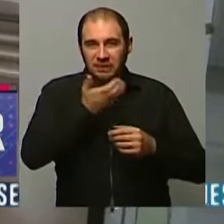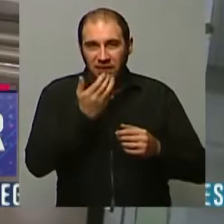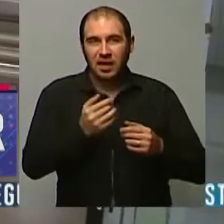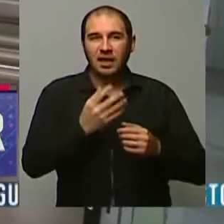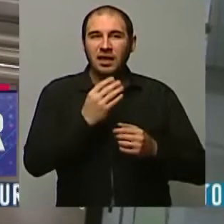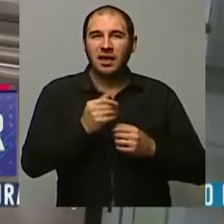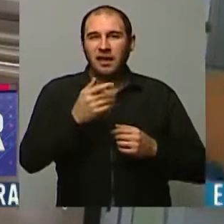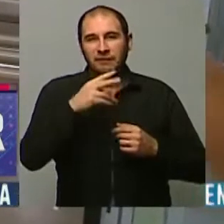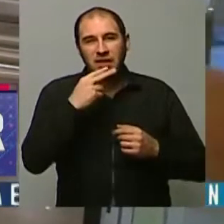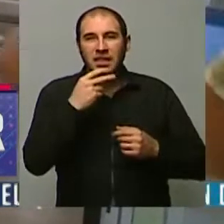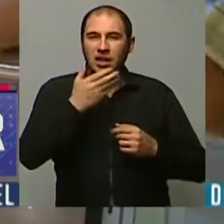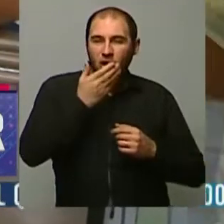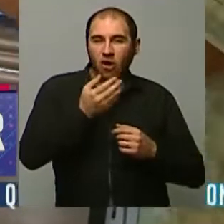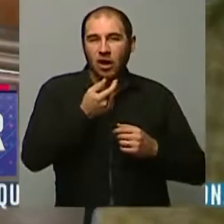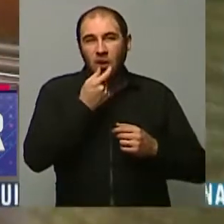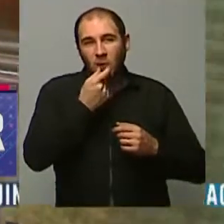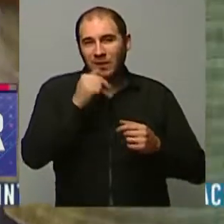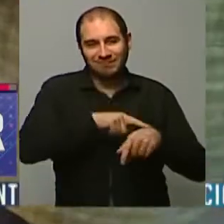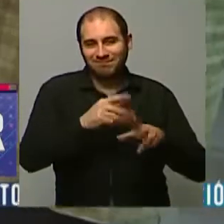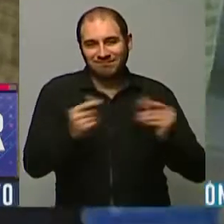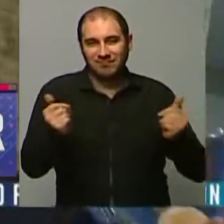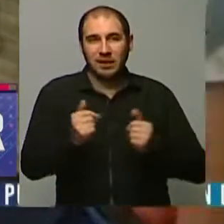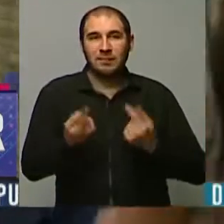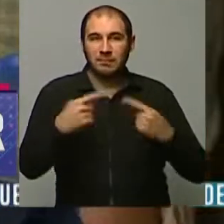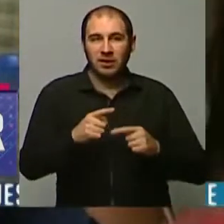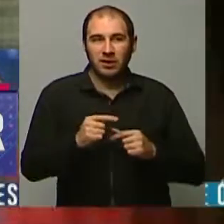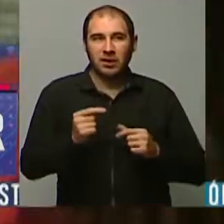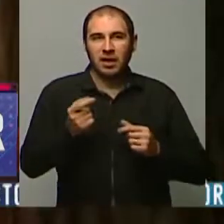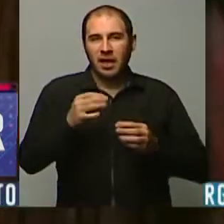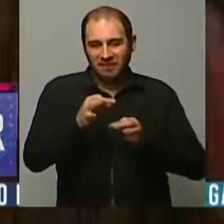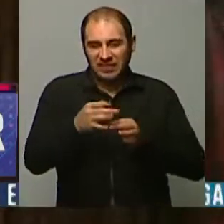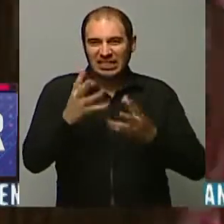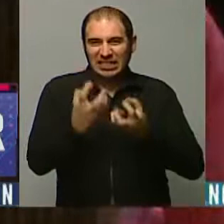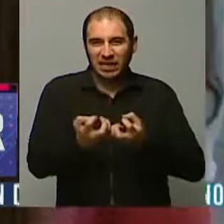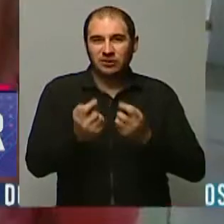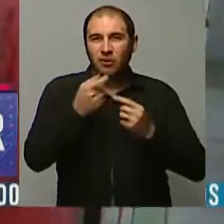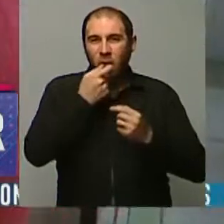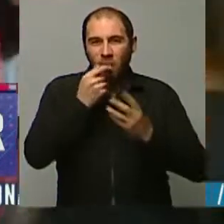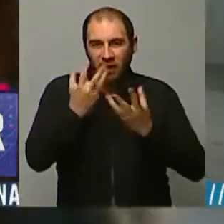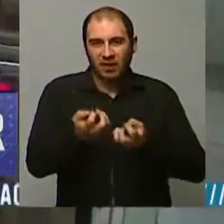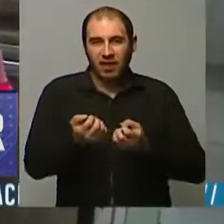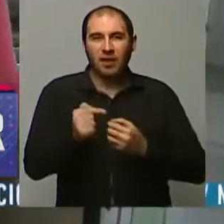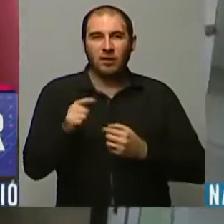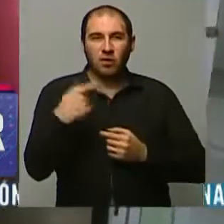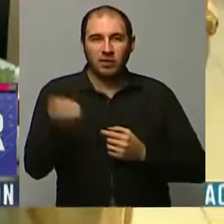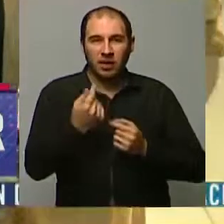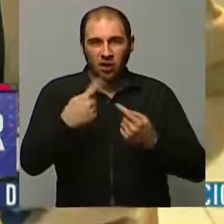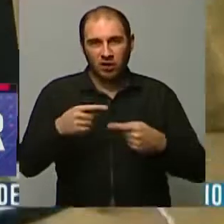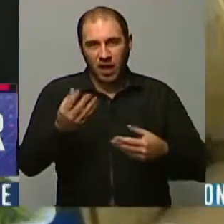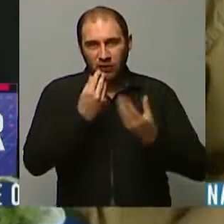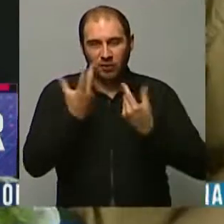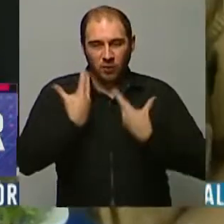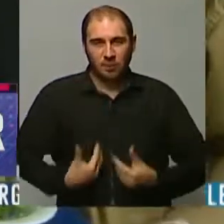las verdes, las rojas. Uva, bueno, ya no es la época, pero sí están las pasas de uva que siguen conservando una gran cantidad de